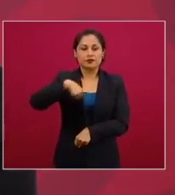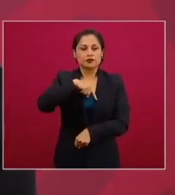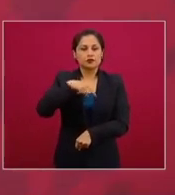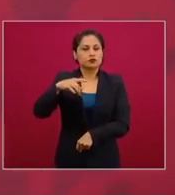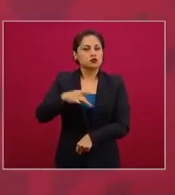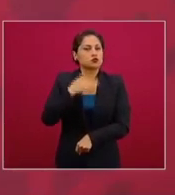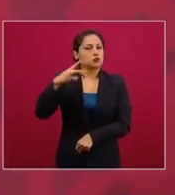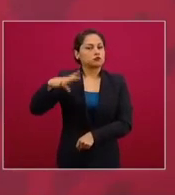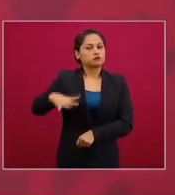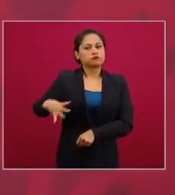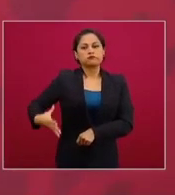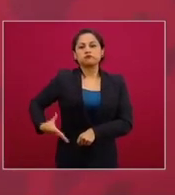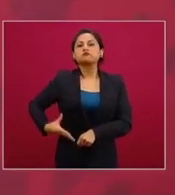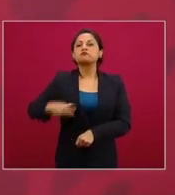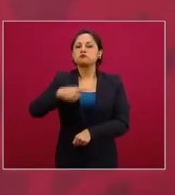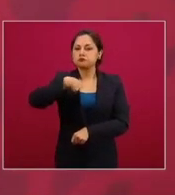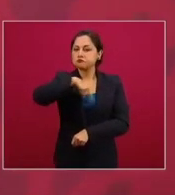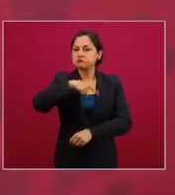eso. Y sobre todo,